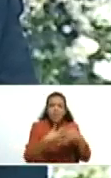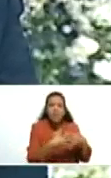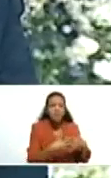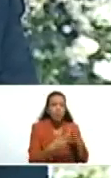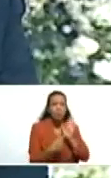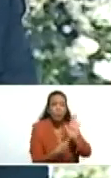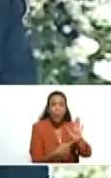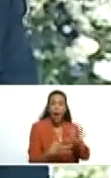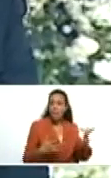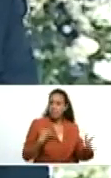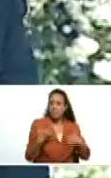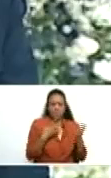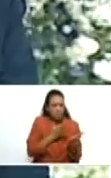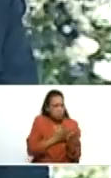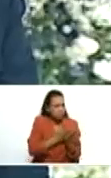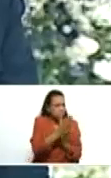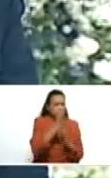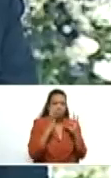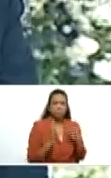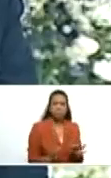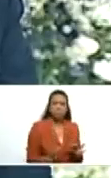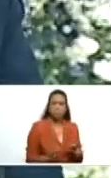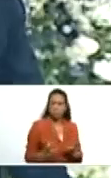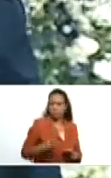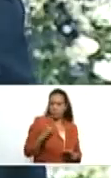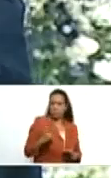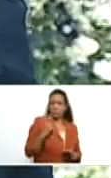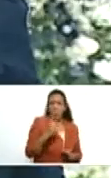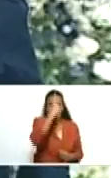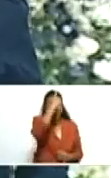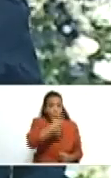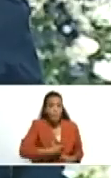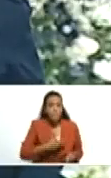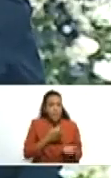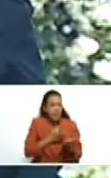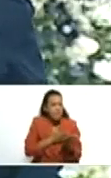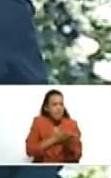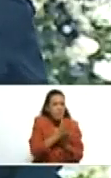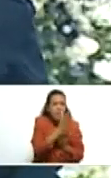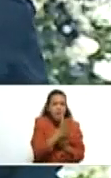manteniendo su actividad permanente. Un hombre leal,